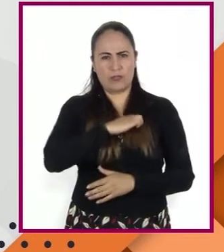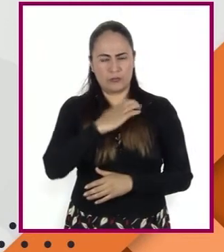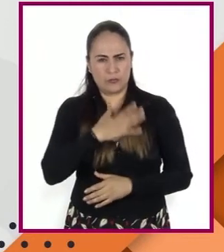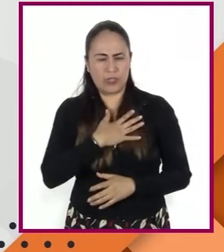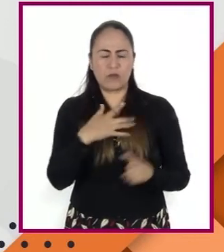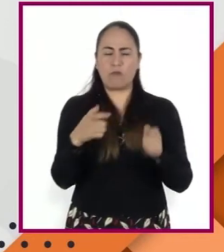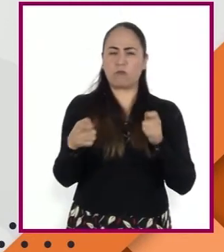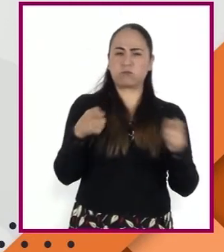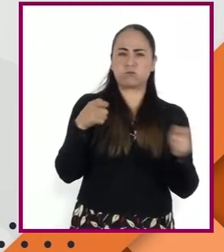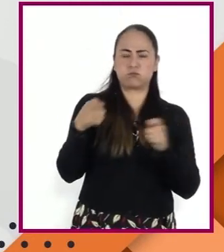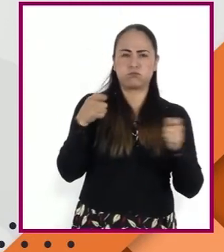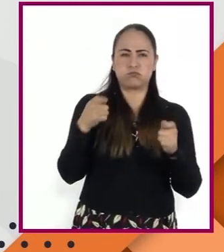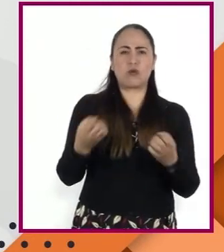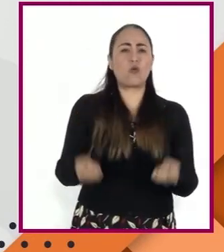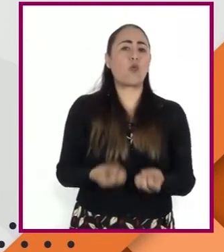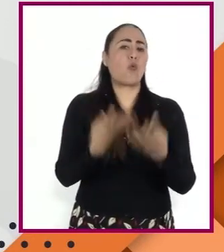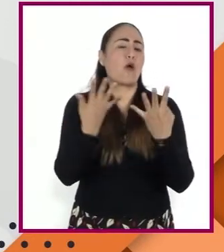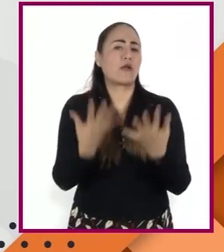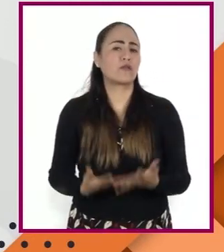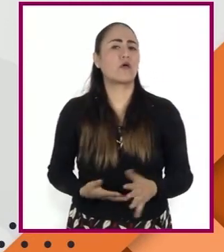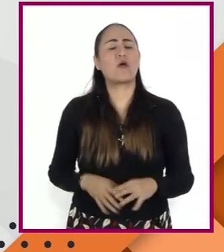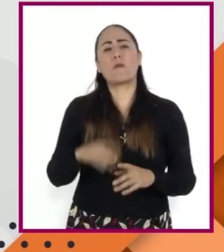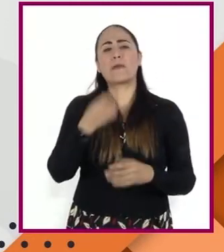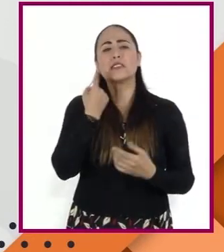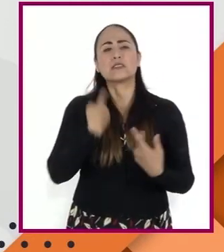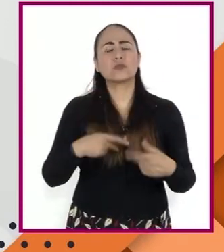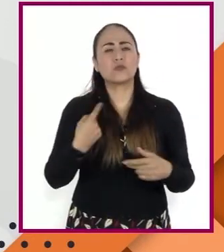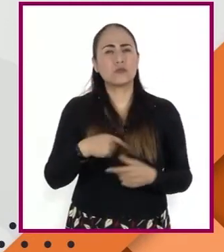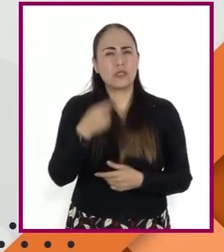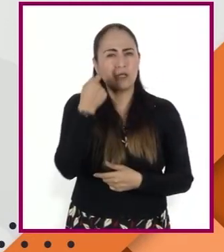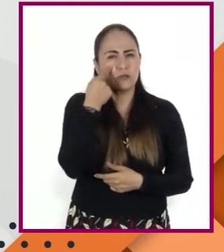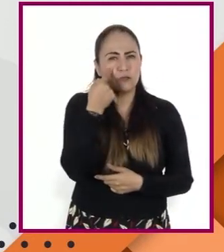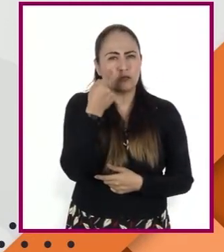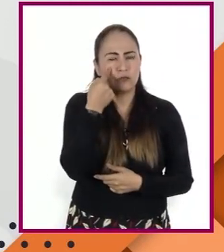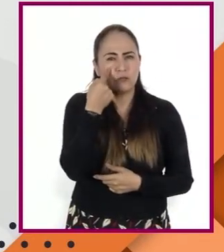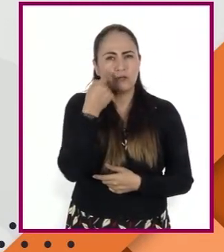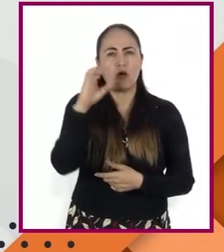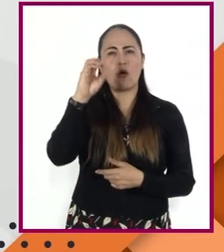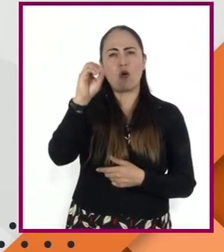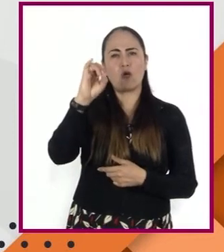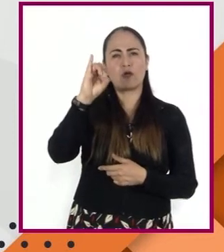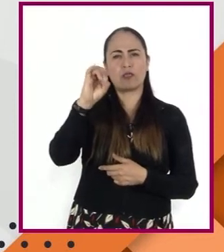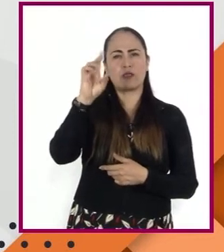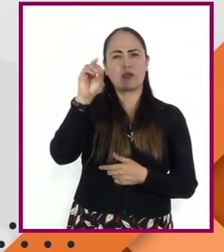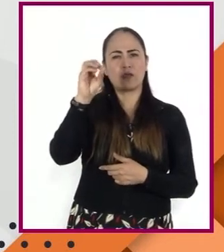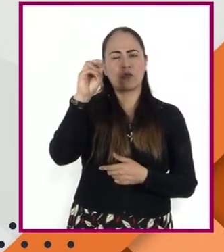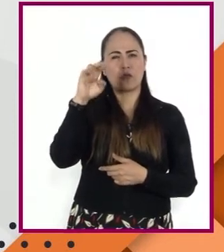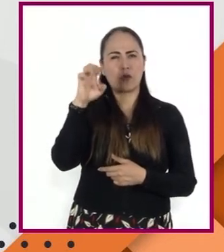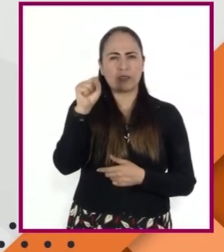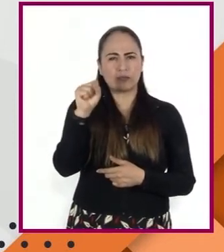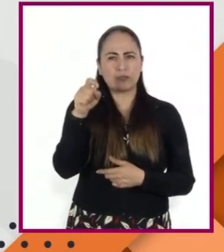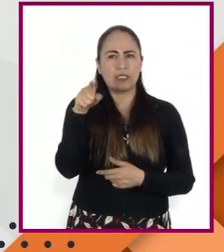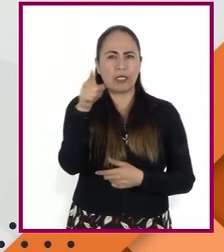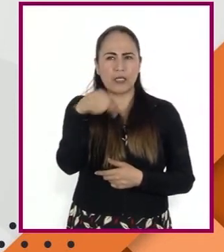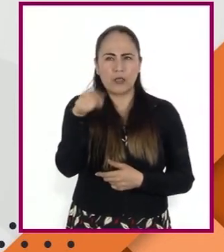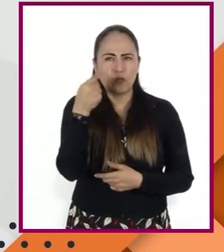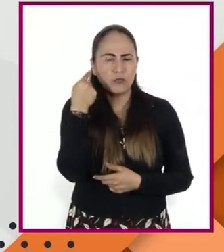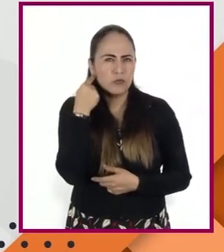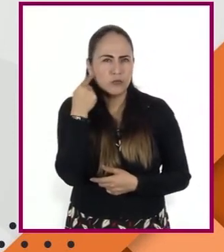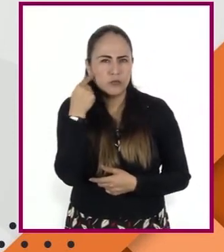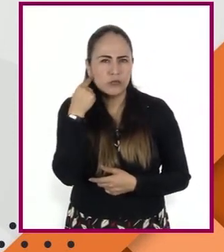en las siguientes instituciones. Rey, máxima autoridad del Imperio Español y tenía como lugar de